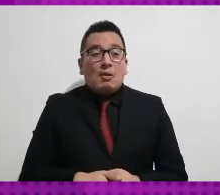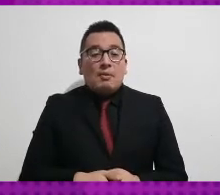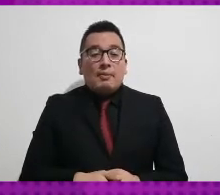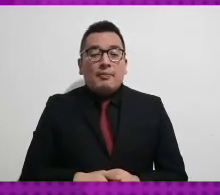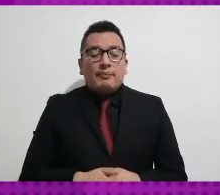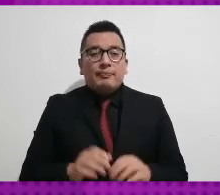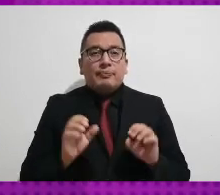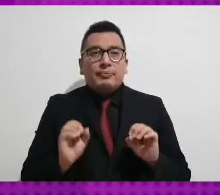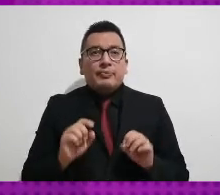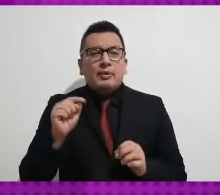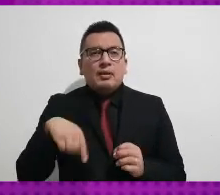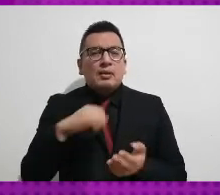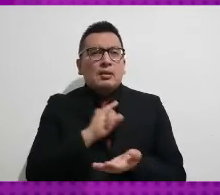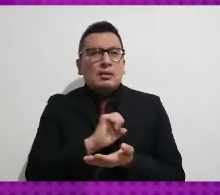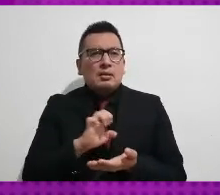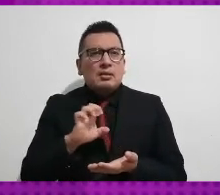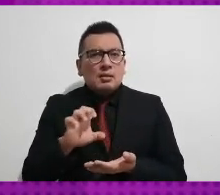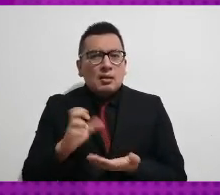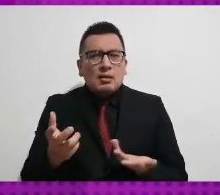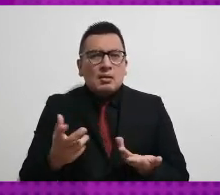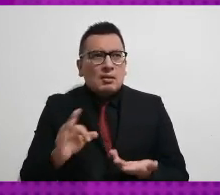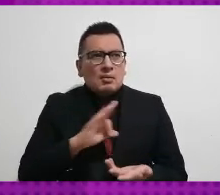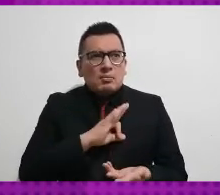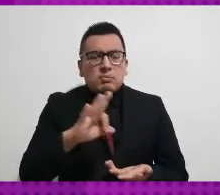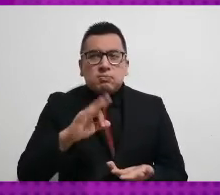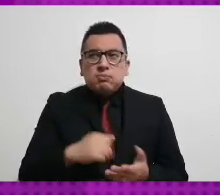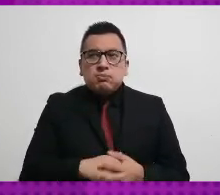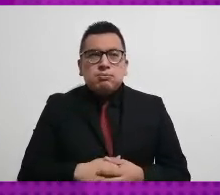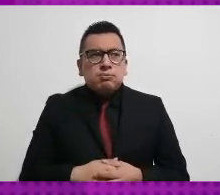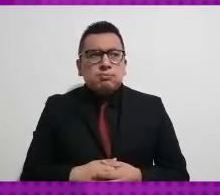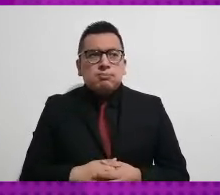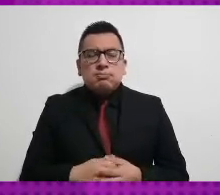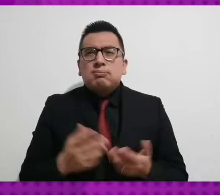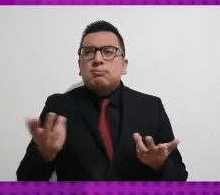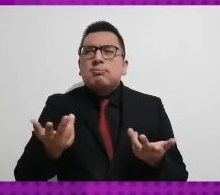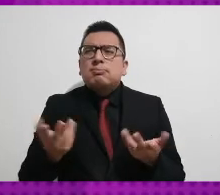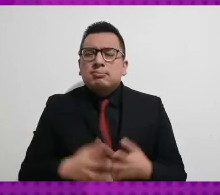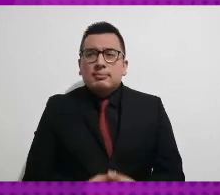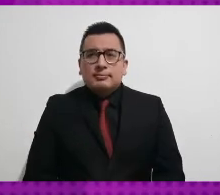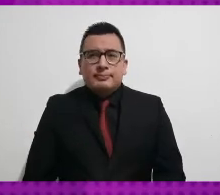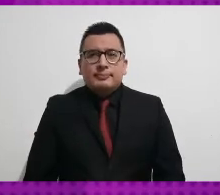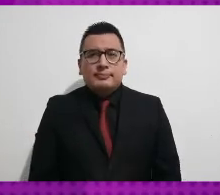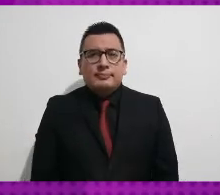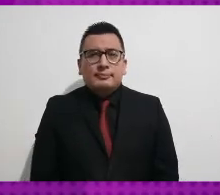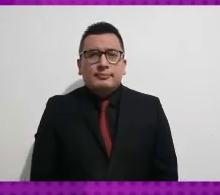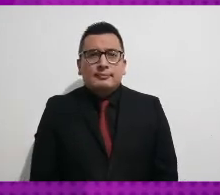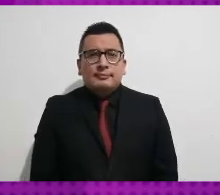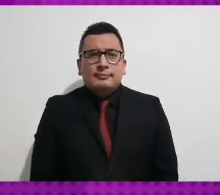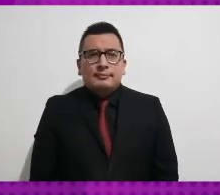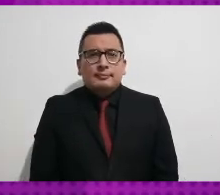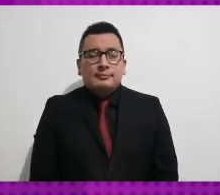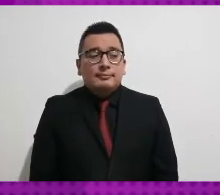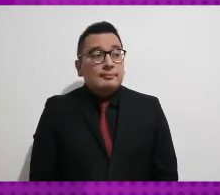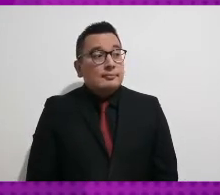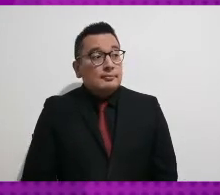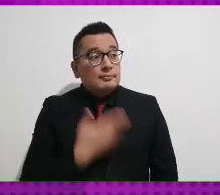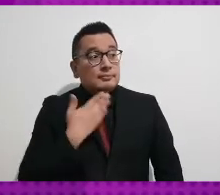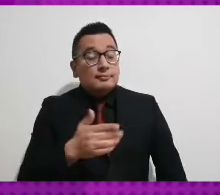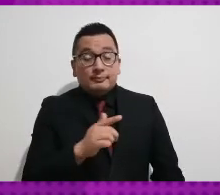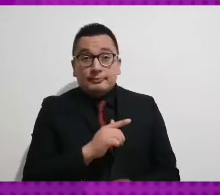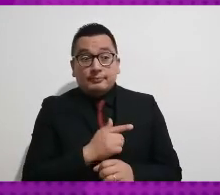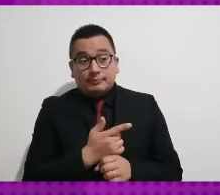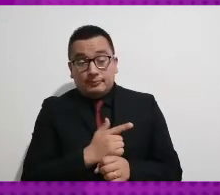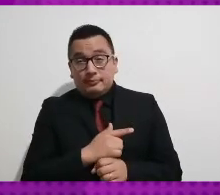Instituto Electoral de Coahuila ha podido adaptarse precisamente a esos nuevos requerimientos. Así es, licenciado